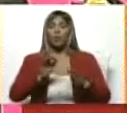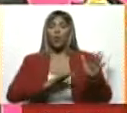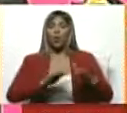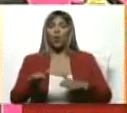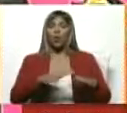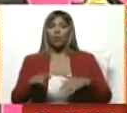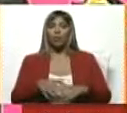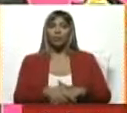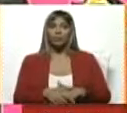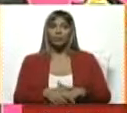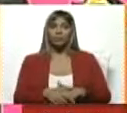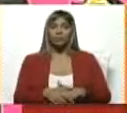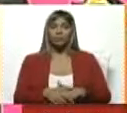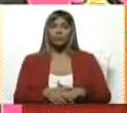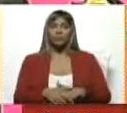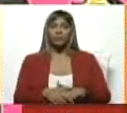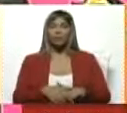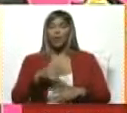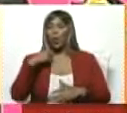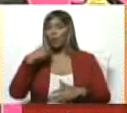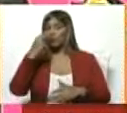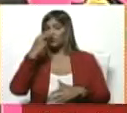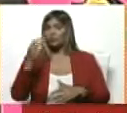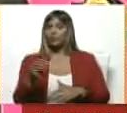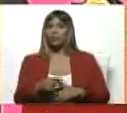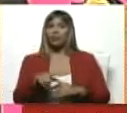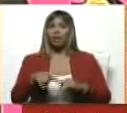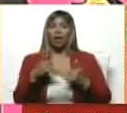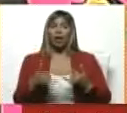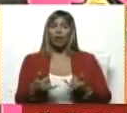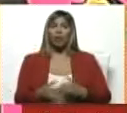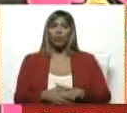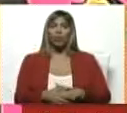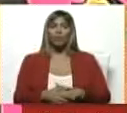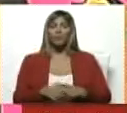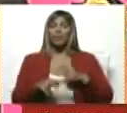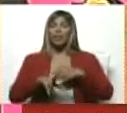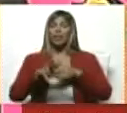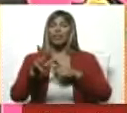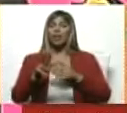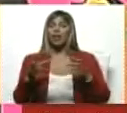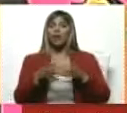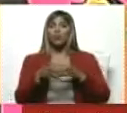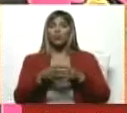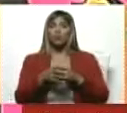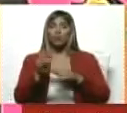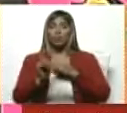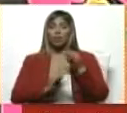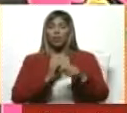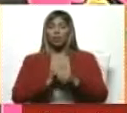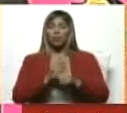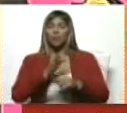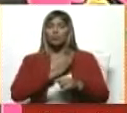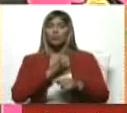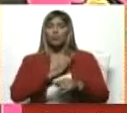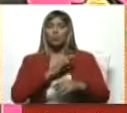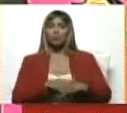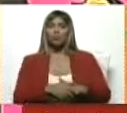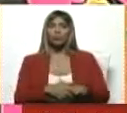Cojedes. Nos visitan en esta ocasión tres agrupaciones internacionales provenientes